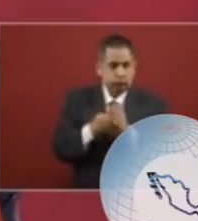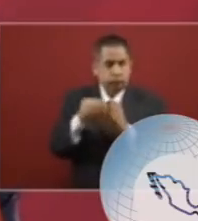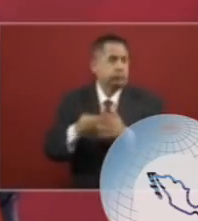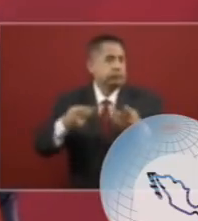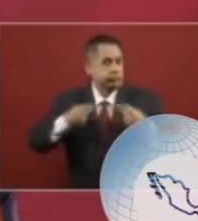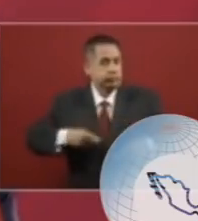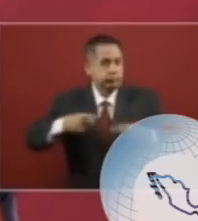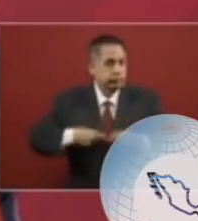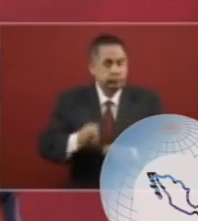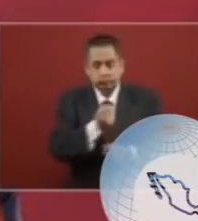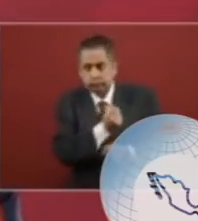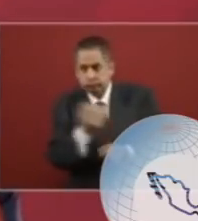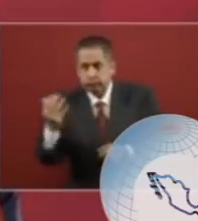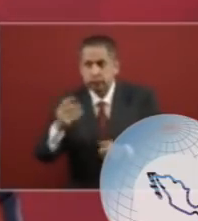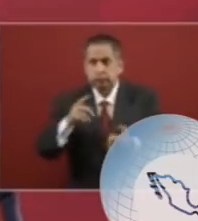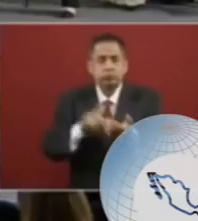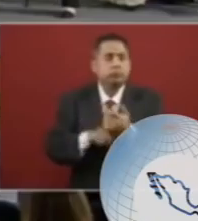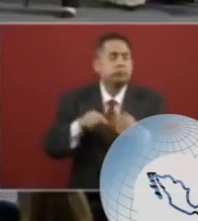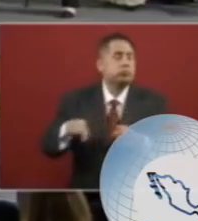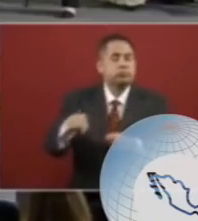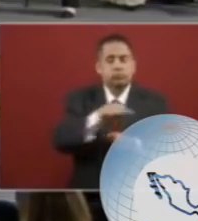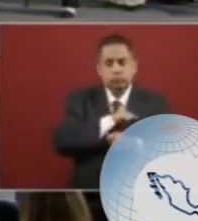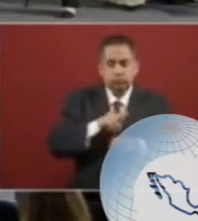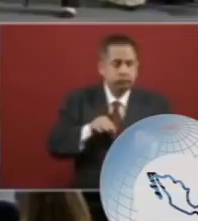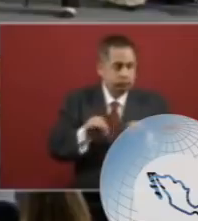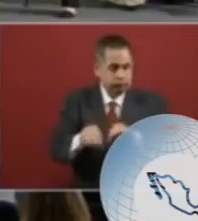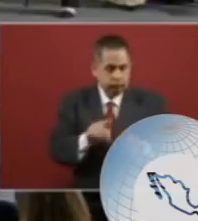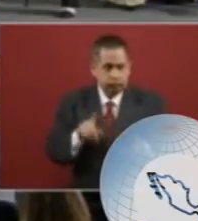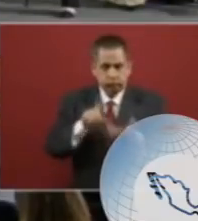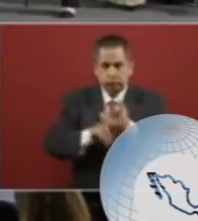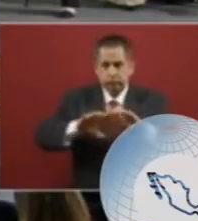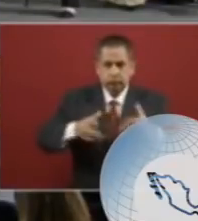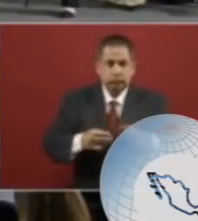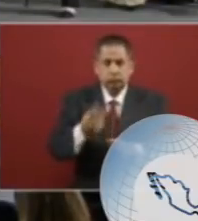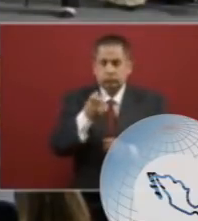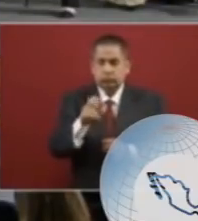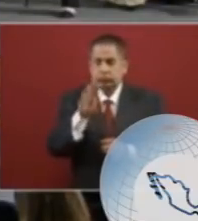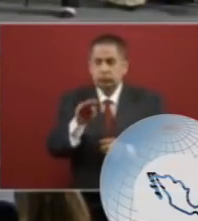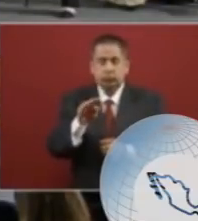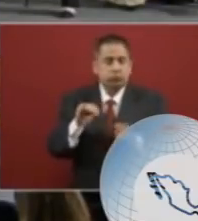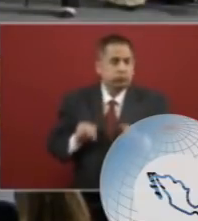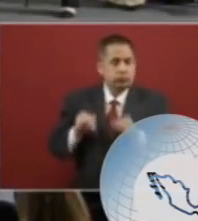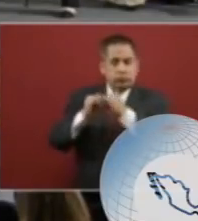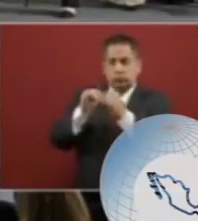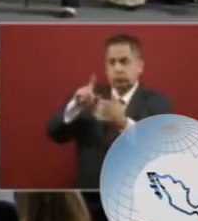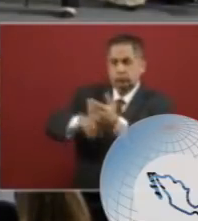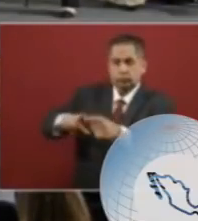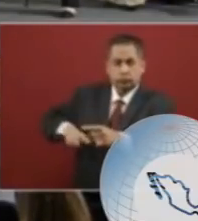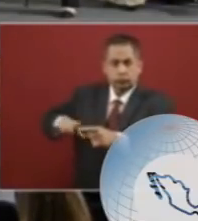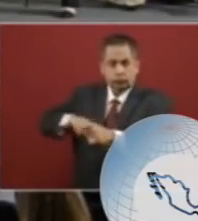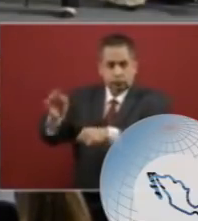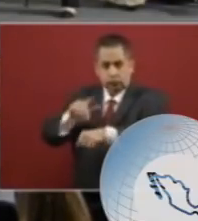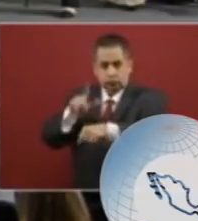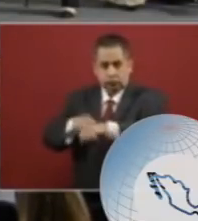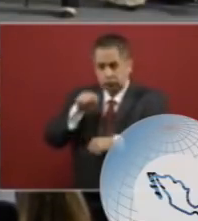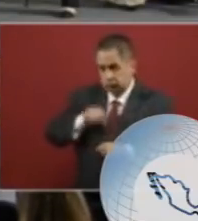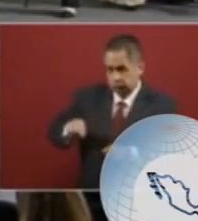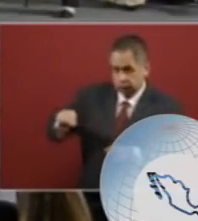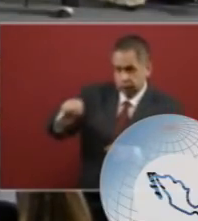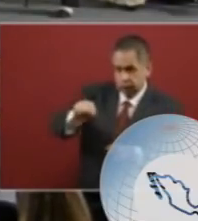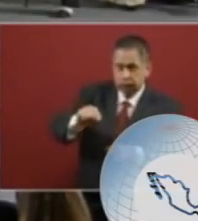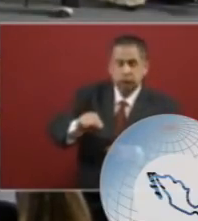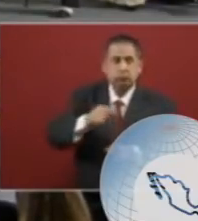de personas servidoras públicas pertenecientes a 290 instituciones de la Administración Pública Federal.